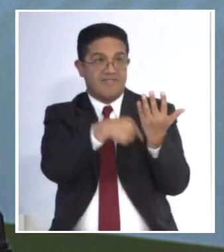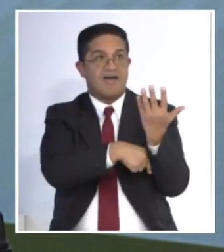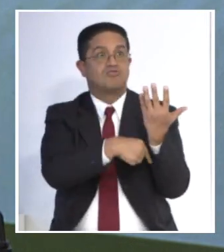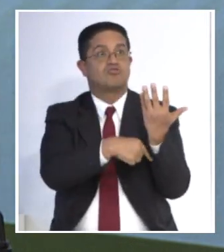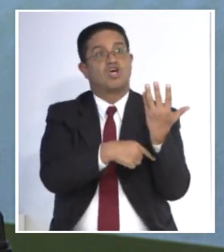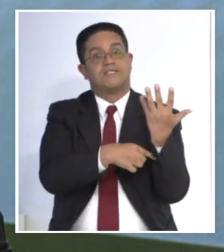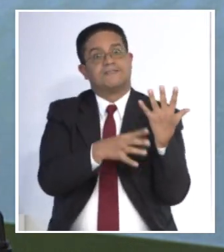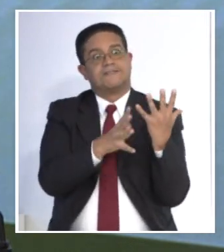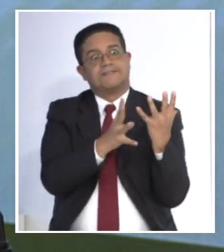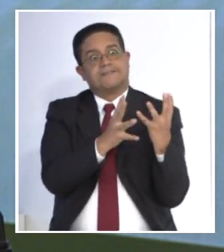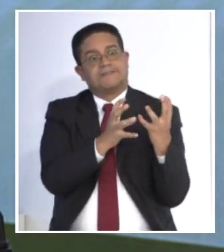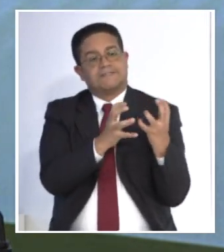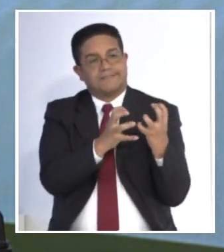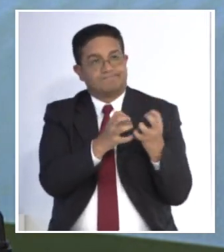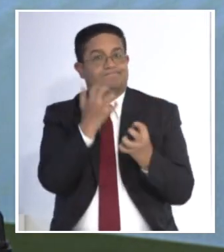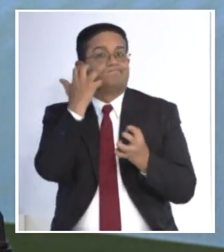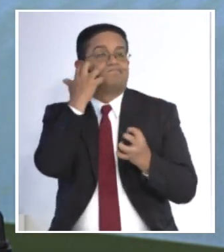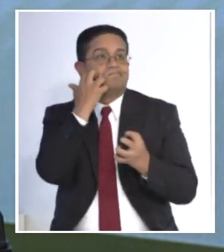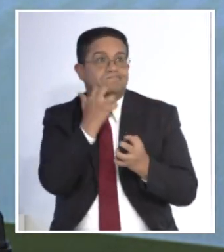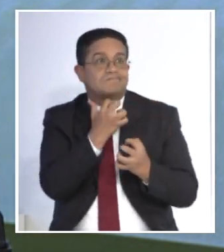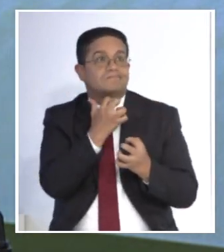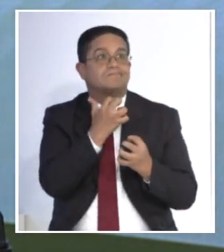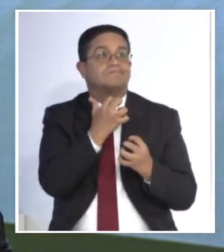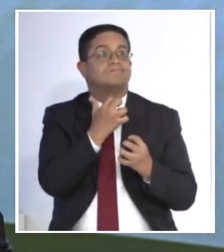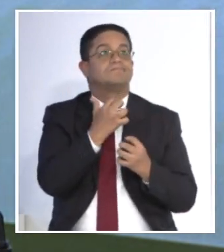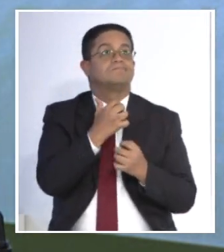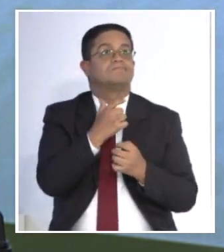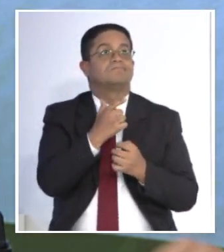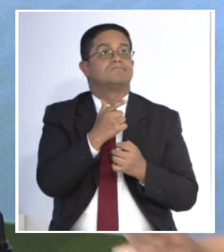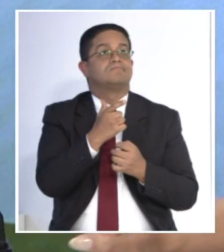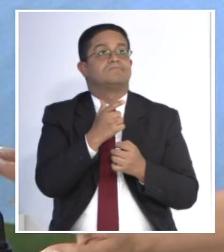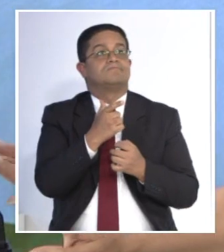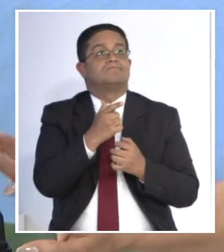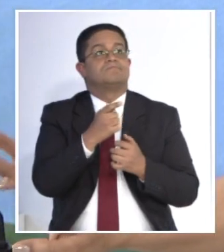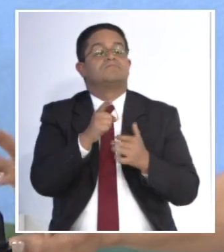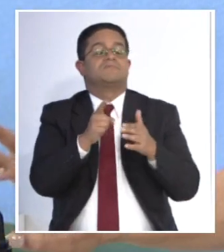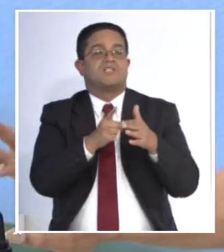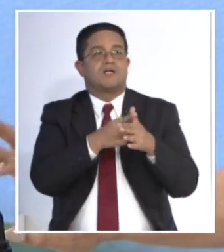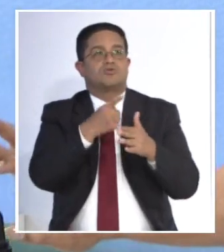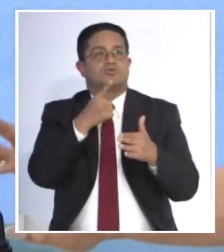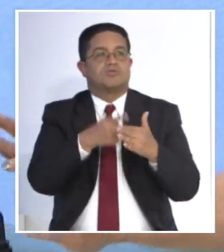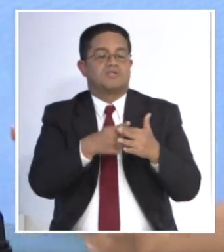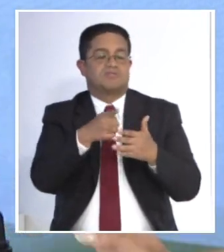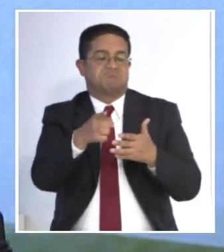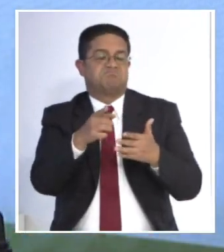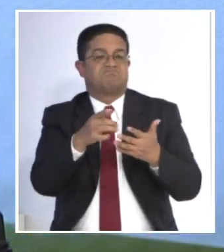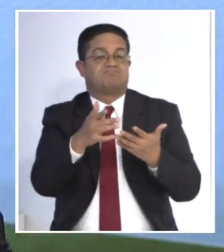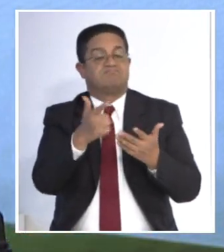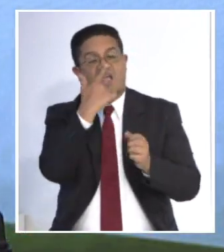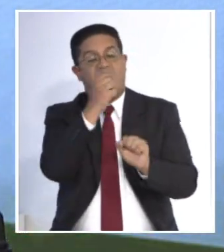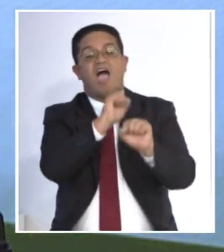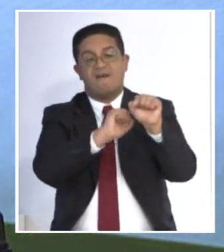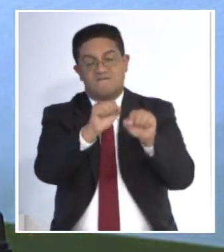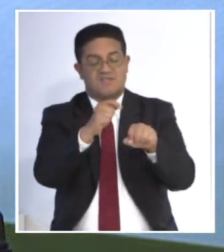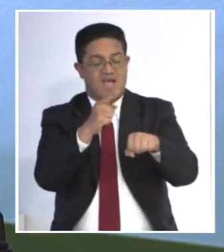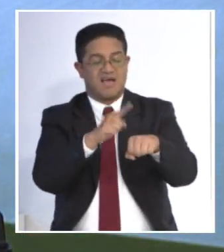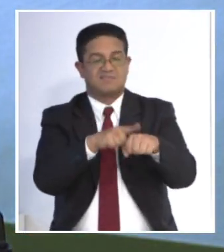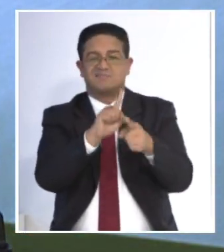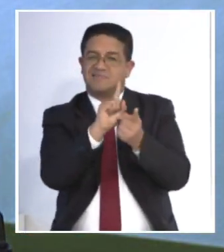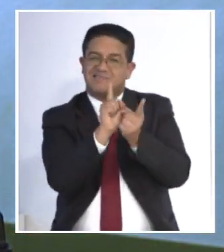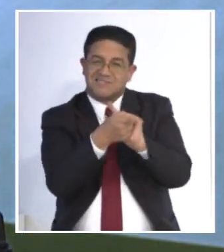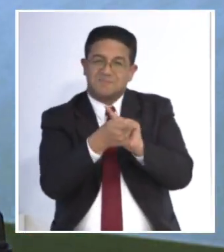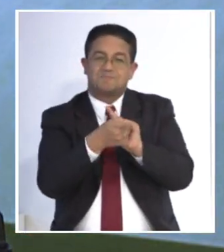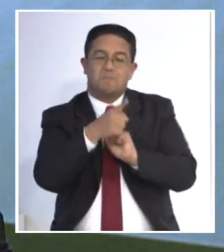permanentemente mantiene golpes constantes, pudiera haber una producción de un edema, acumulación de líquido, y con el